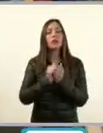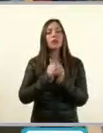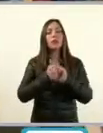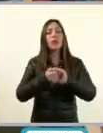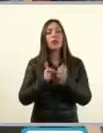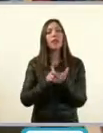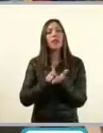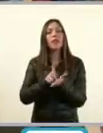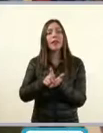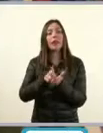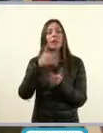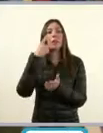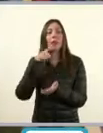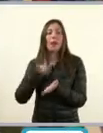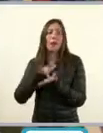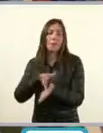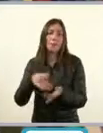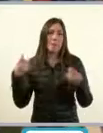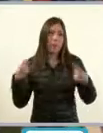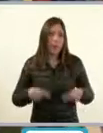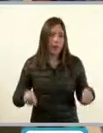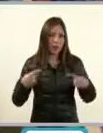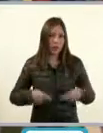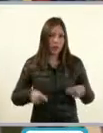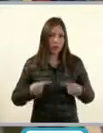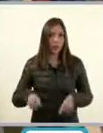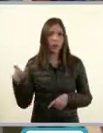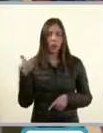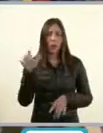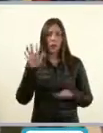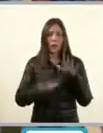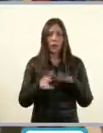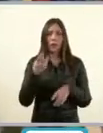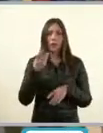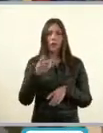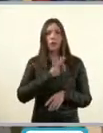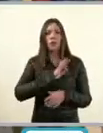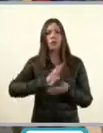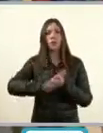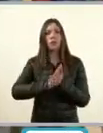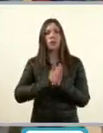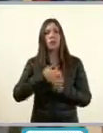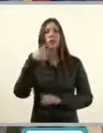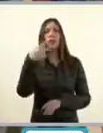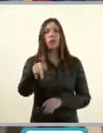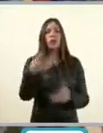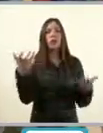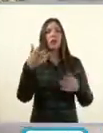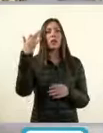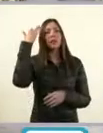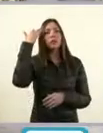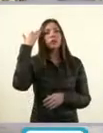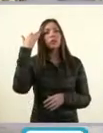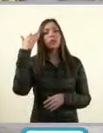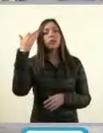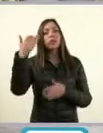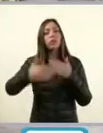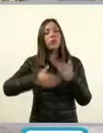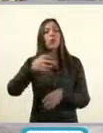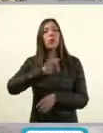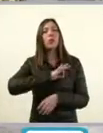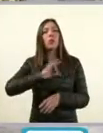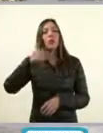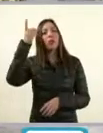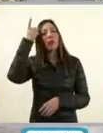que en casos como estos de la prescripción adquisitiva van a dar lugar a poderte convertir en propietario de algo. Y básicamente es esto,